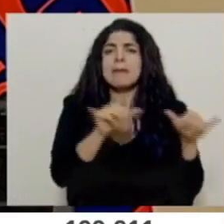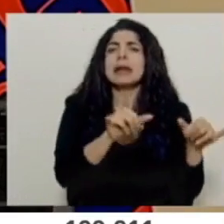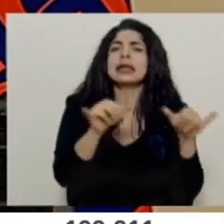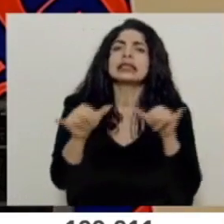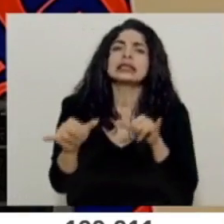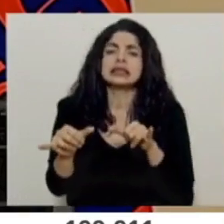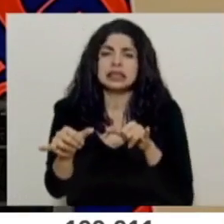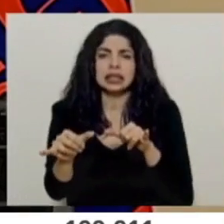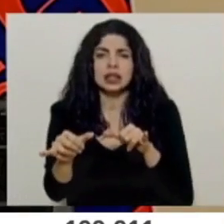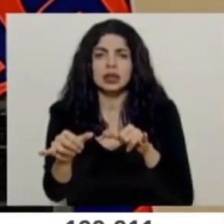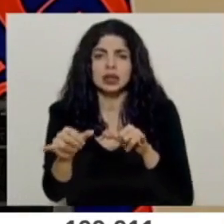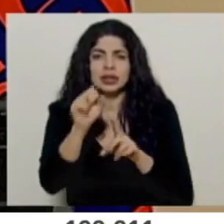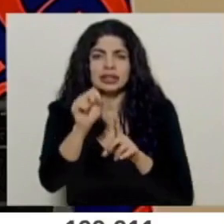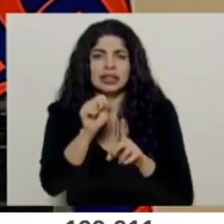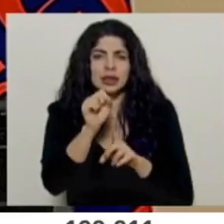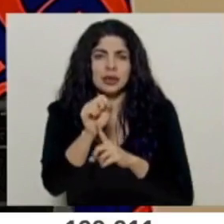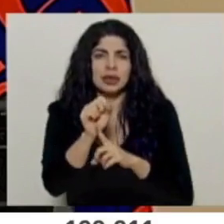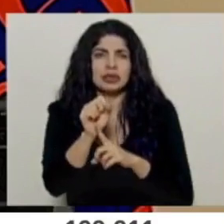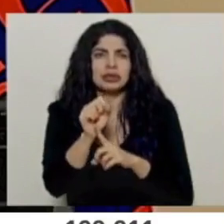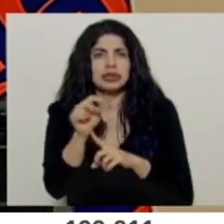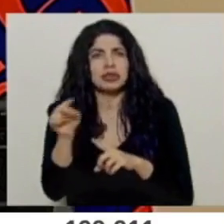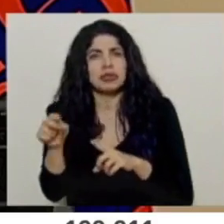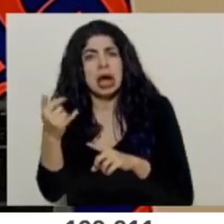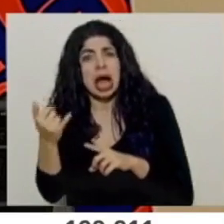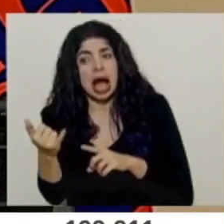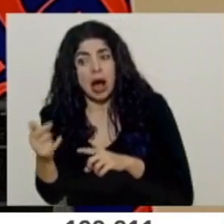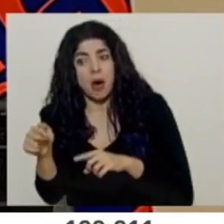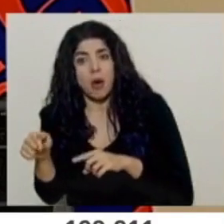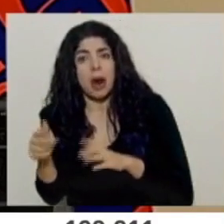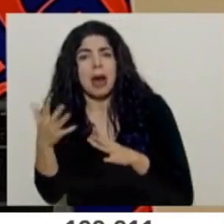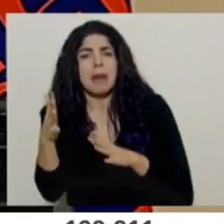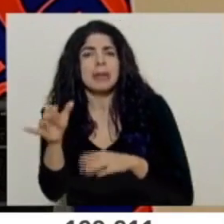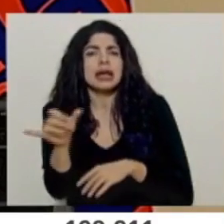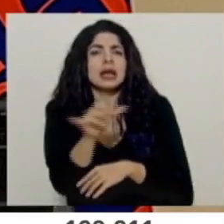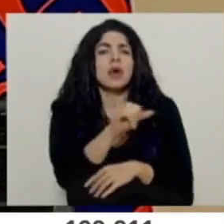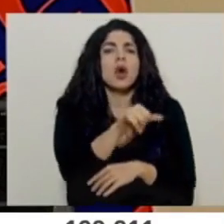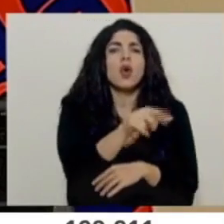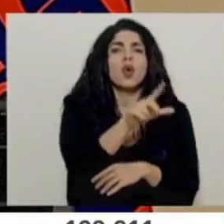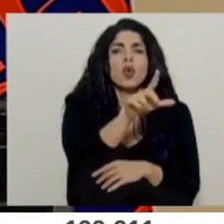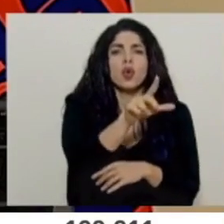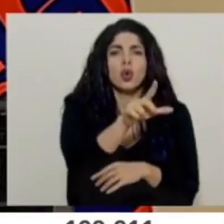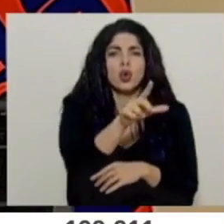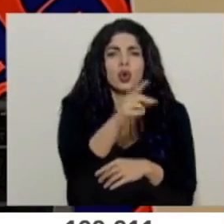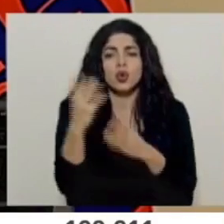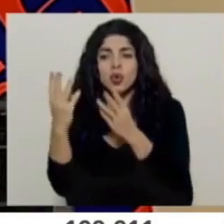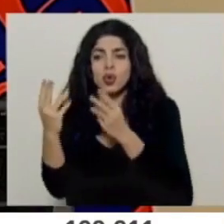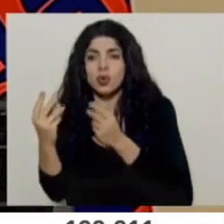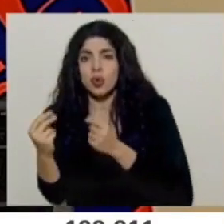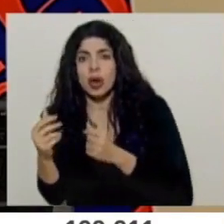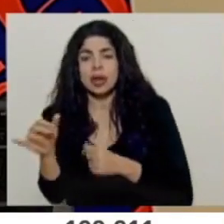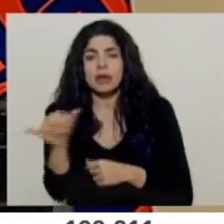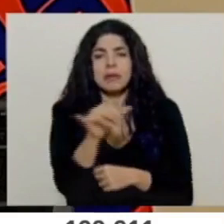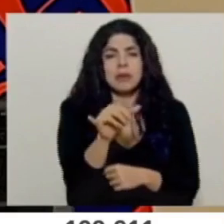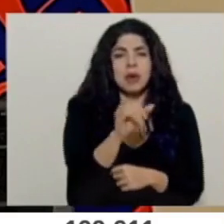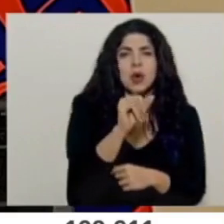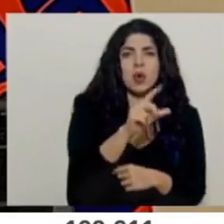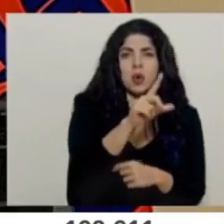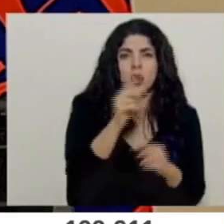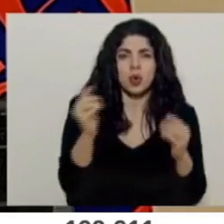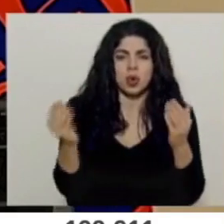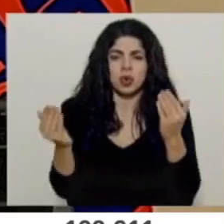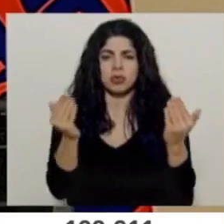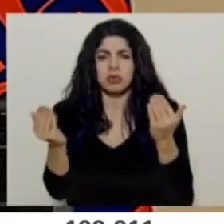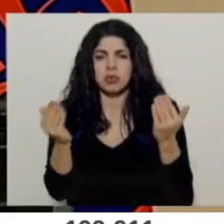al escenario que teníamos más o menos por el mes de julio del año pasado, con la cantidad de casos promedio diarios. Andamos moviéndonos